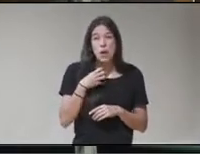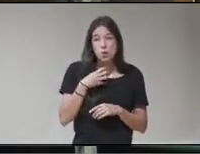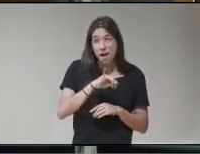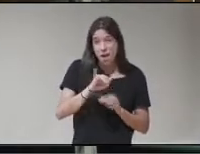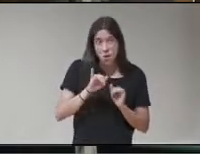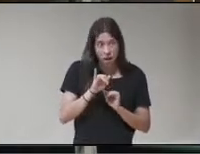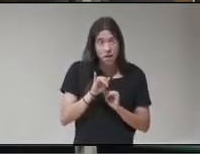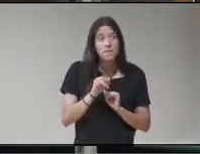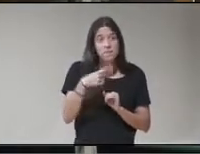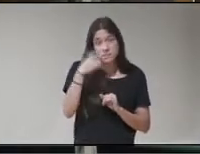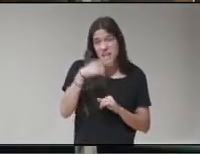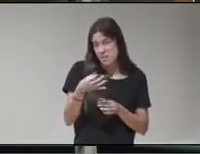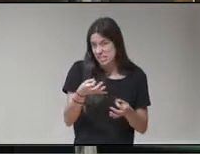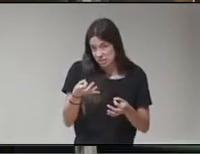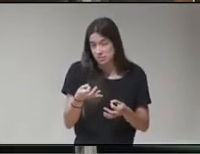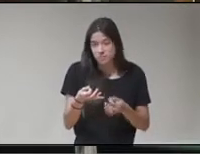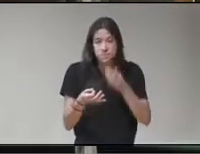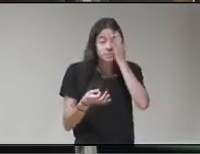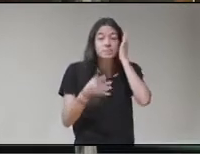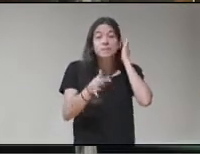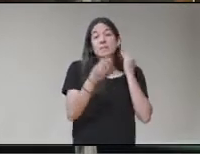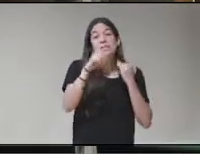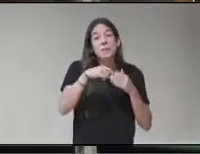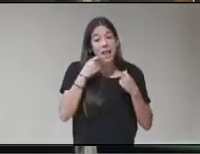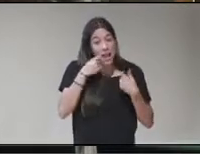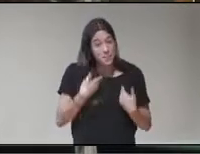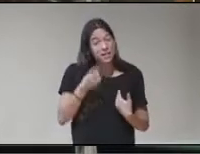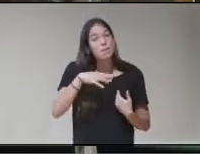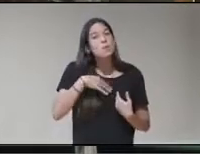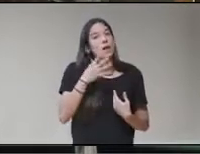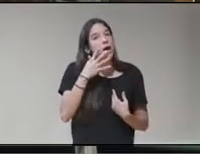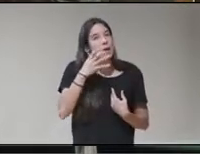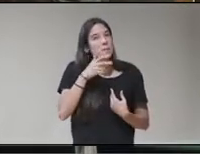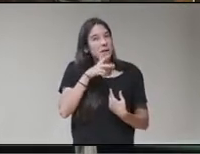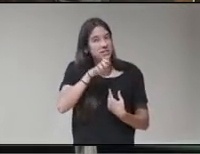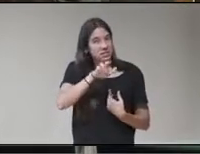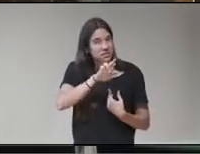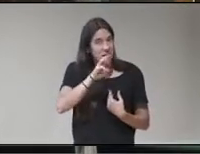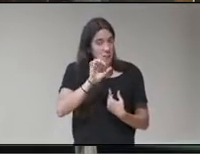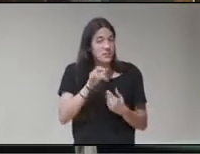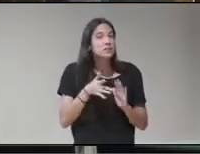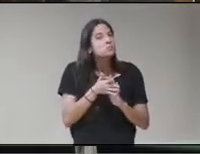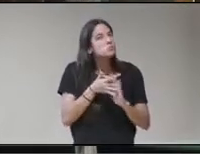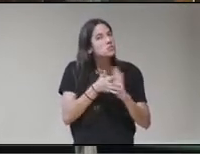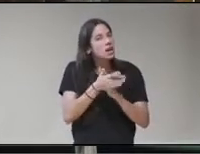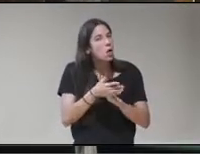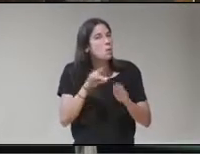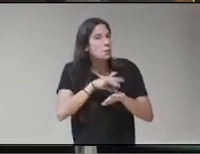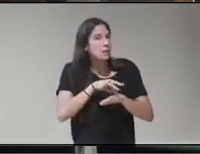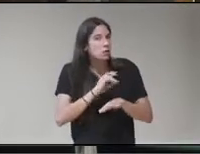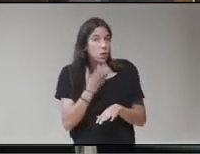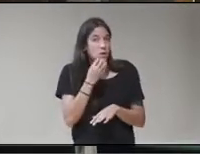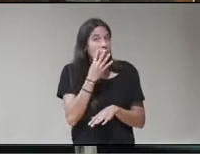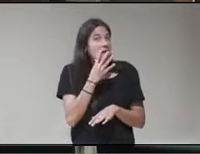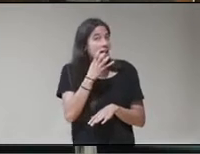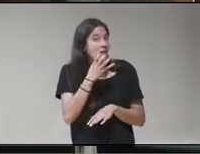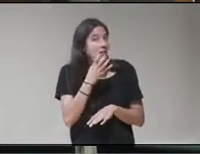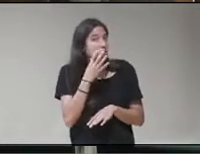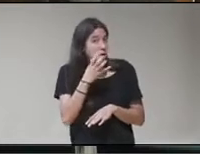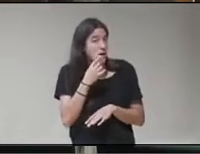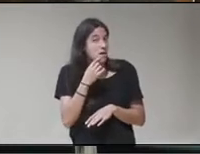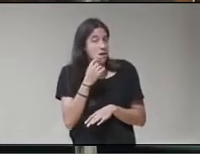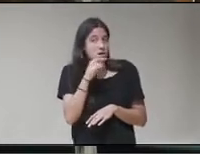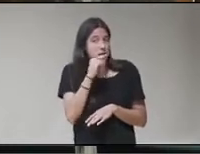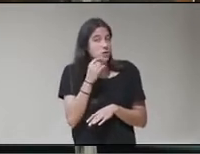de eso, pues en la piel puede aparecer, por ejemplo, herpes virus con significado patológico. Las calenturas provocadas por herpes simple, por decir